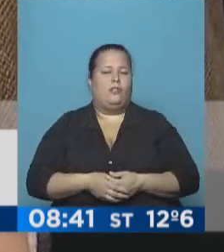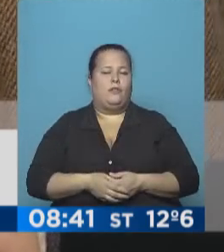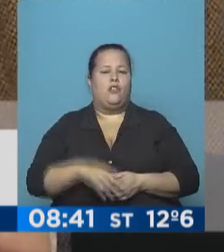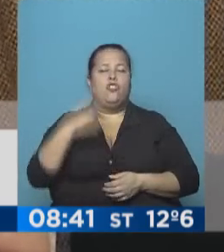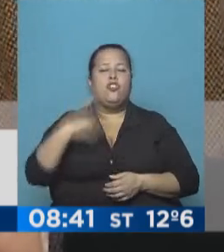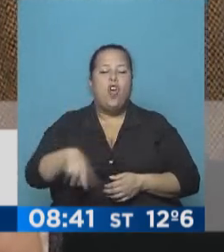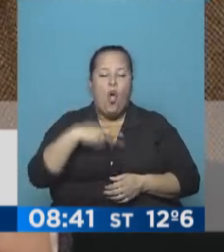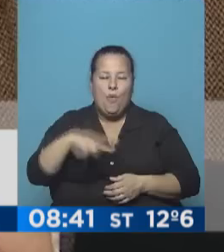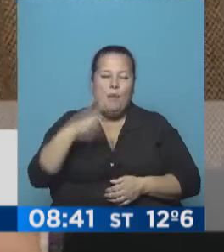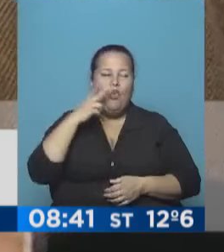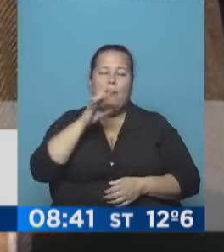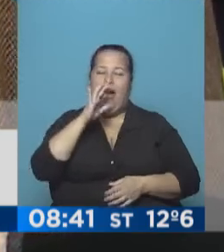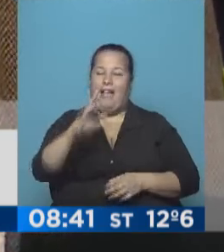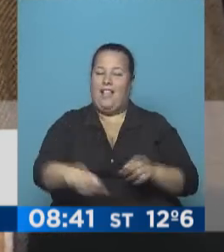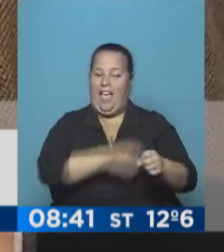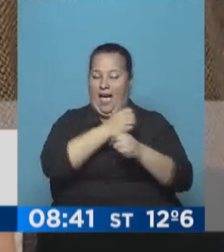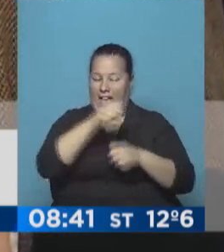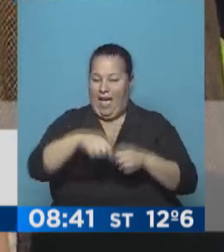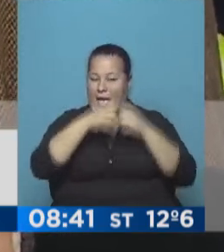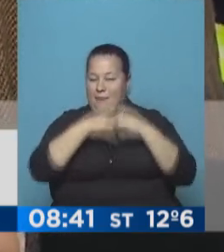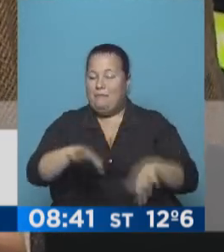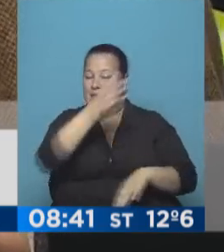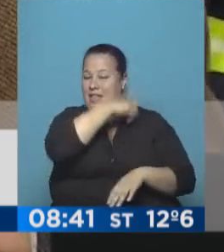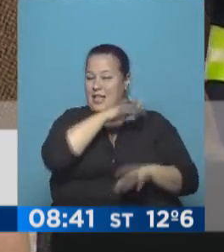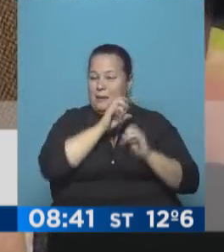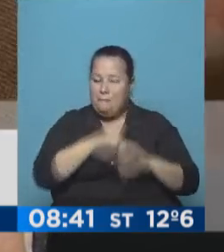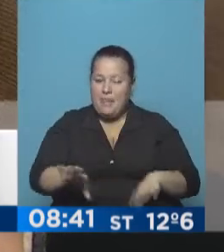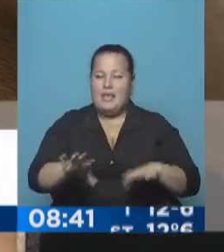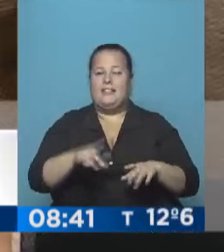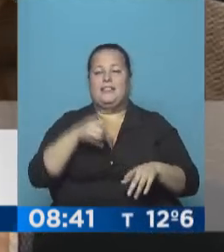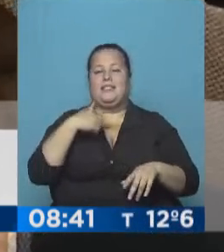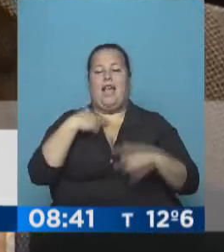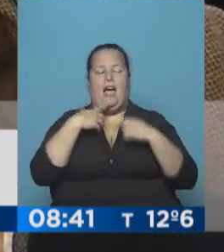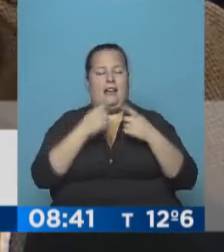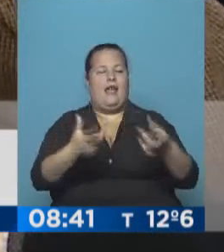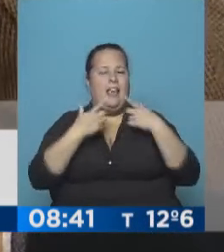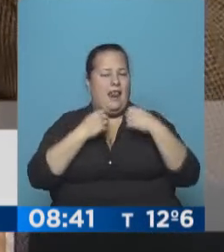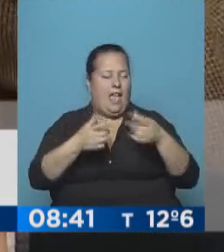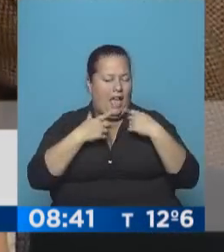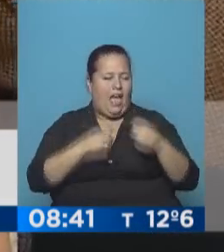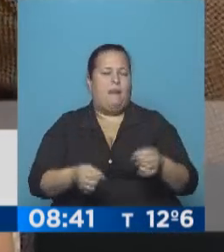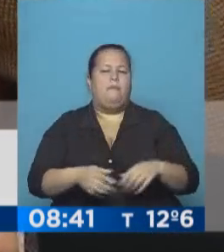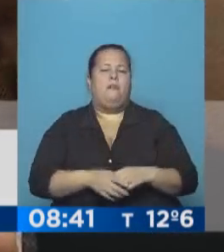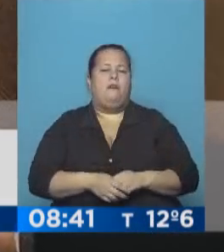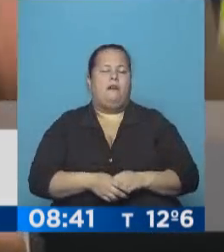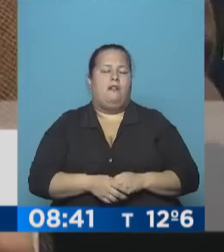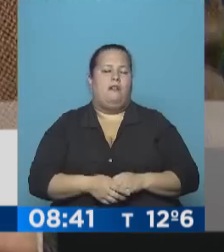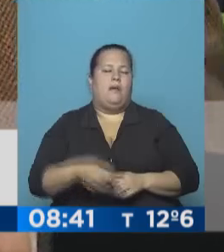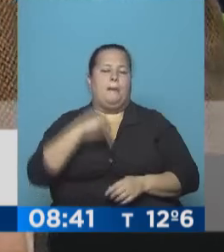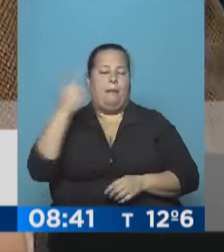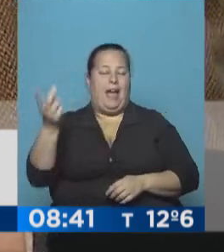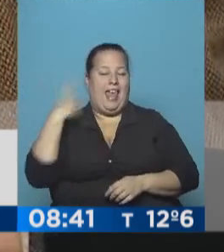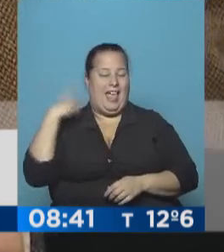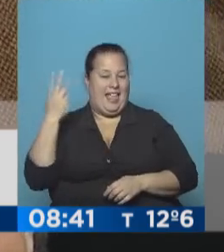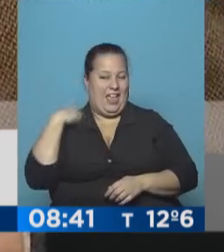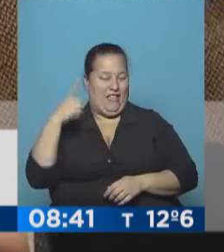desde noviembre del 2014, donde empezaron a hacerse efectivos nuestros reclamos, tanto a las